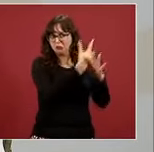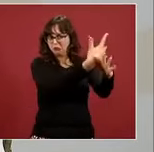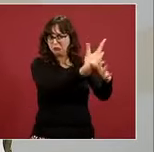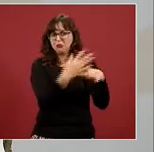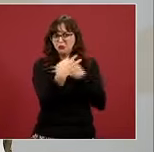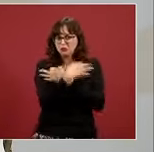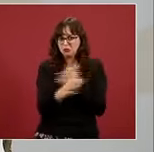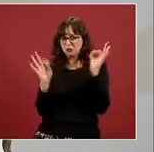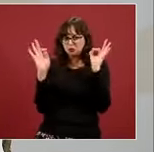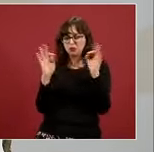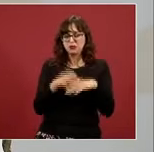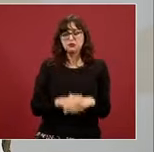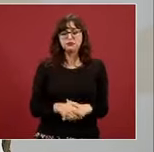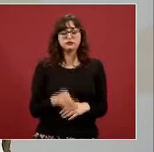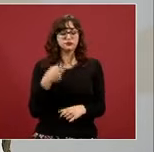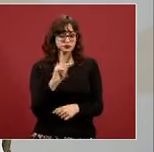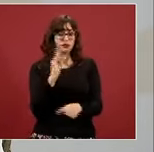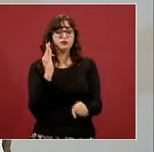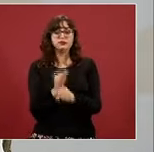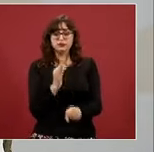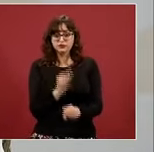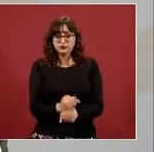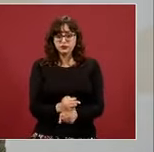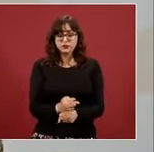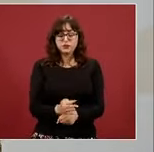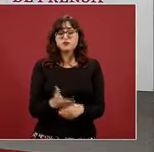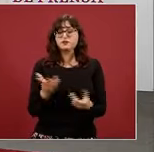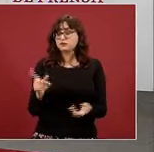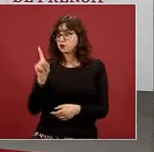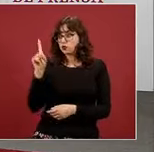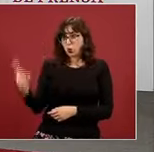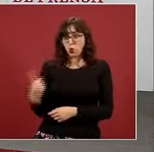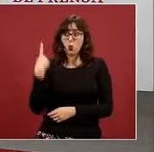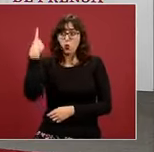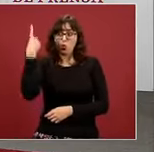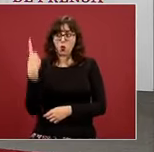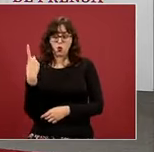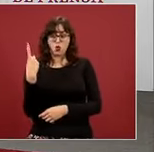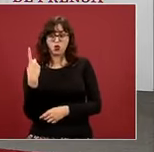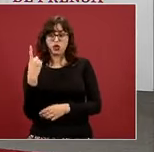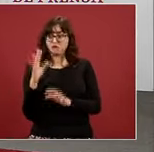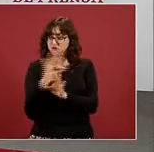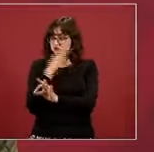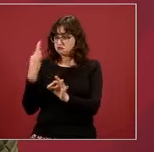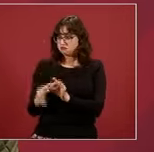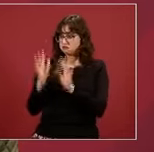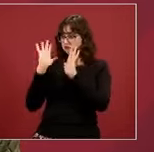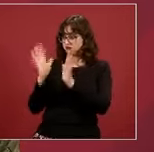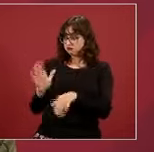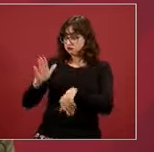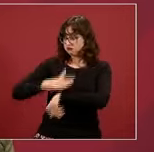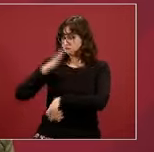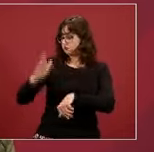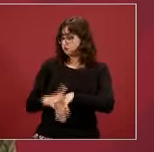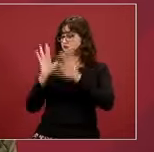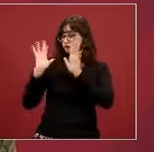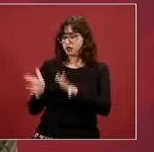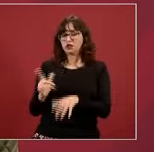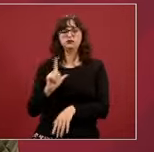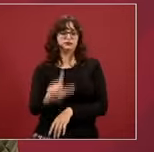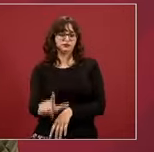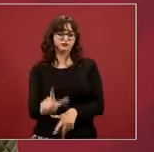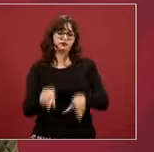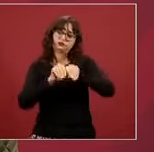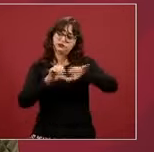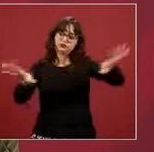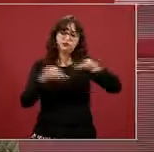un pronunciamiento. Pero en este momento con lo que se cuenta es con una auditoría externa ya concluida, pues entonces publicarla para que todo el